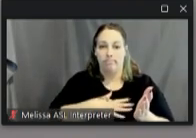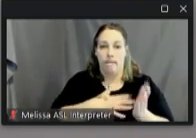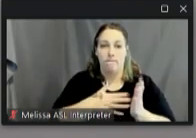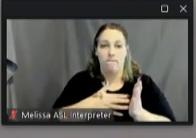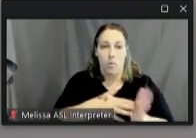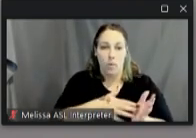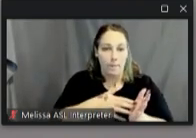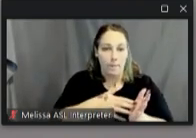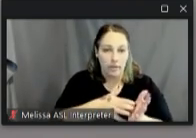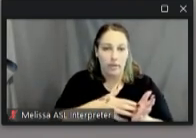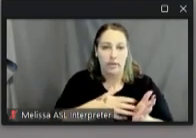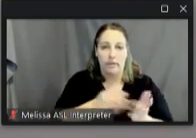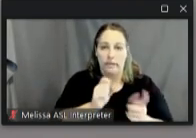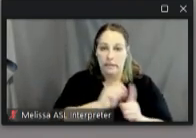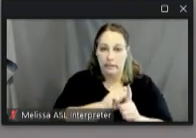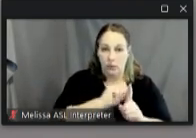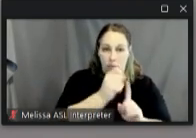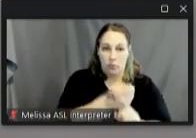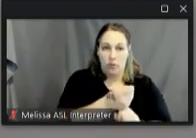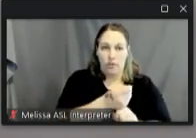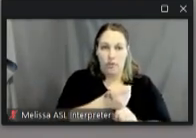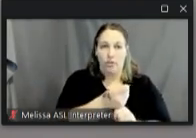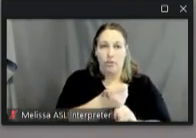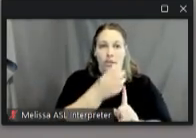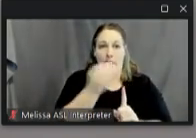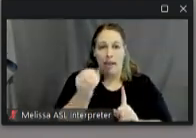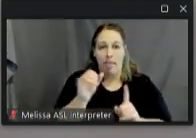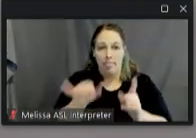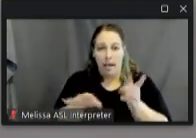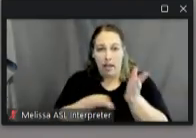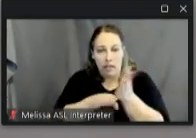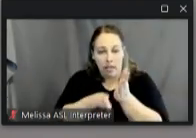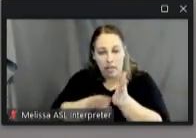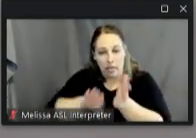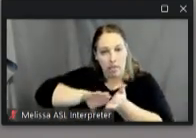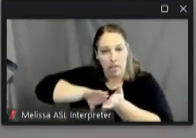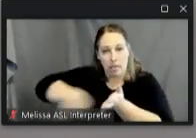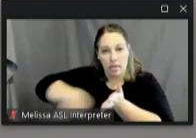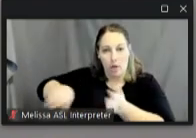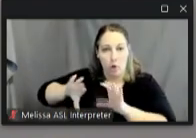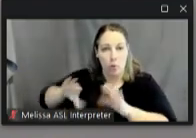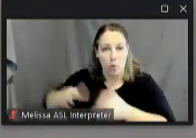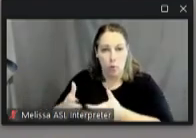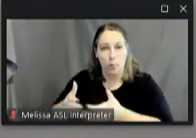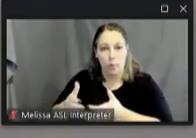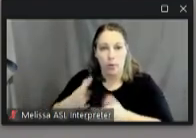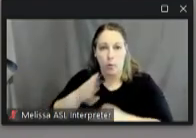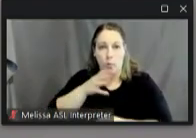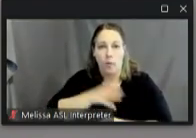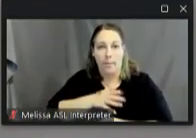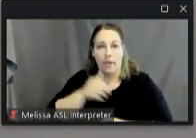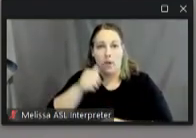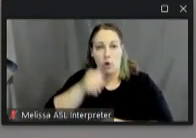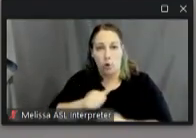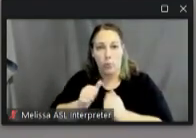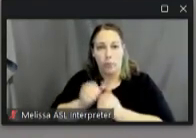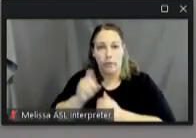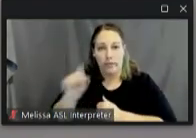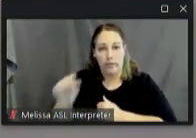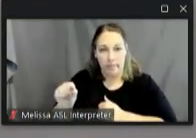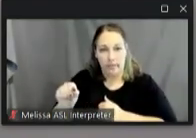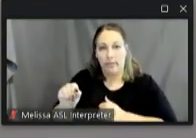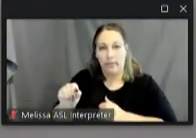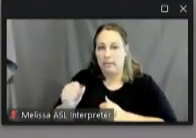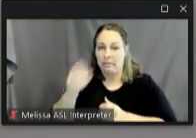importancia que necesitamos de trabajar en conjunto por el bienestar de todas y de todos. La negación de